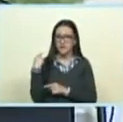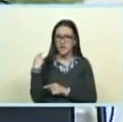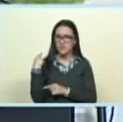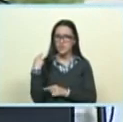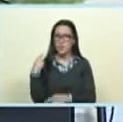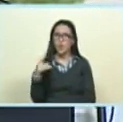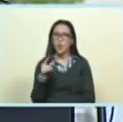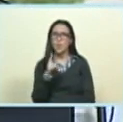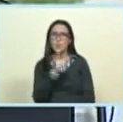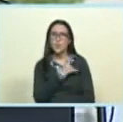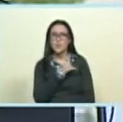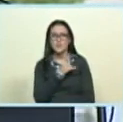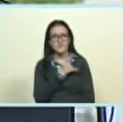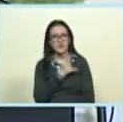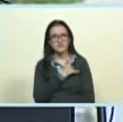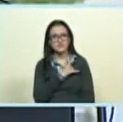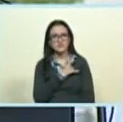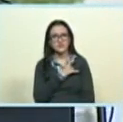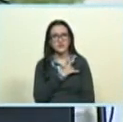Universidad